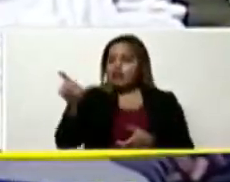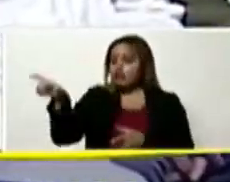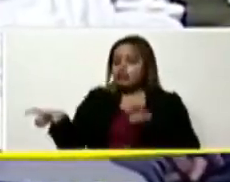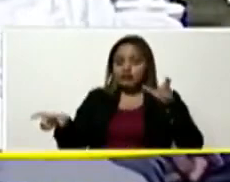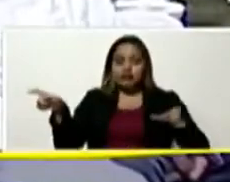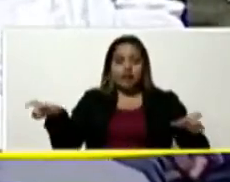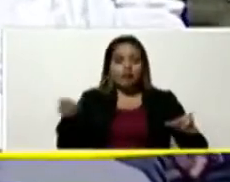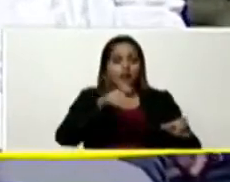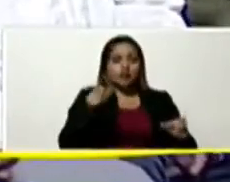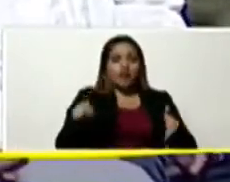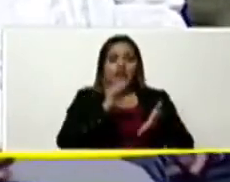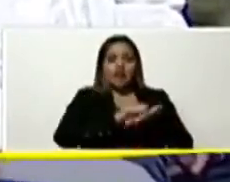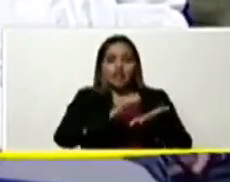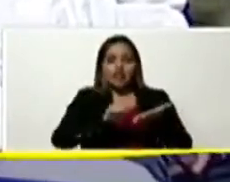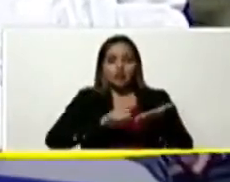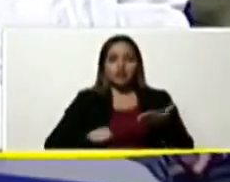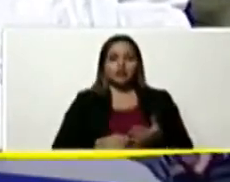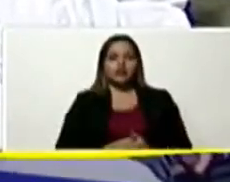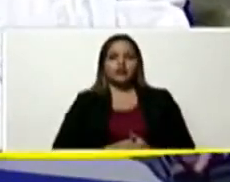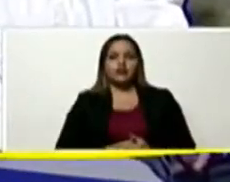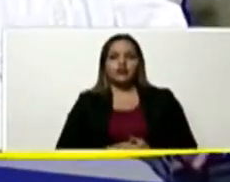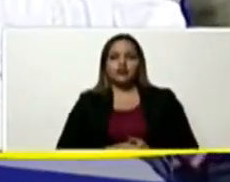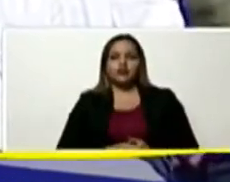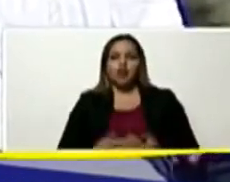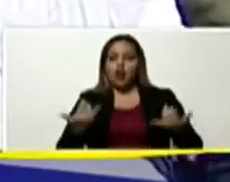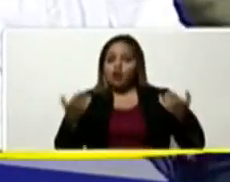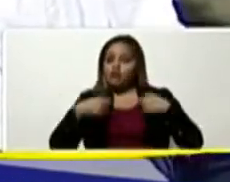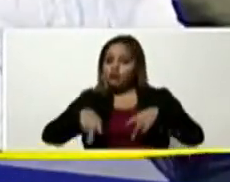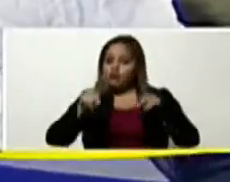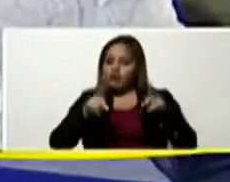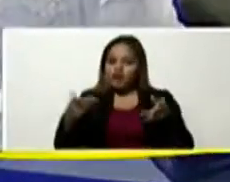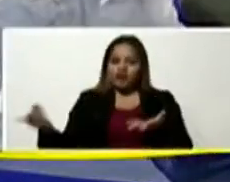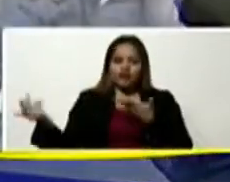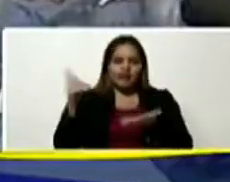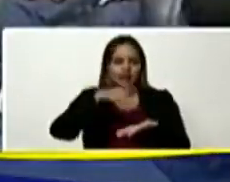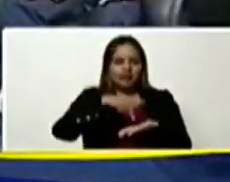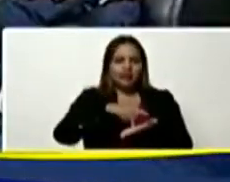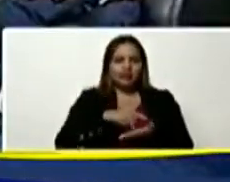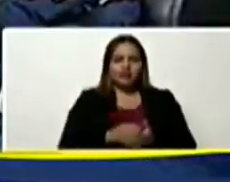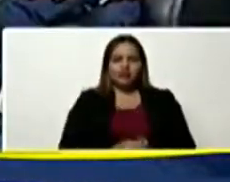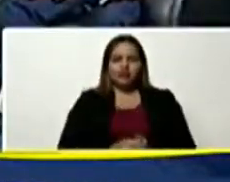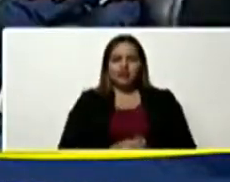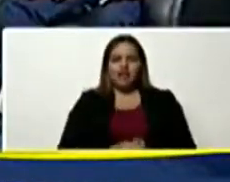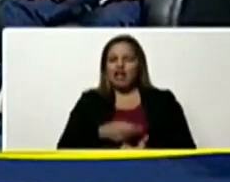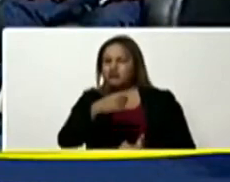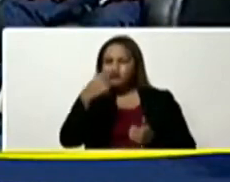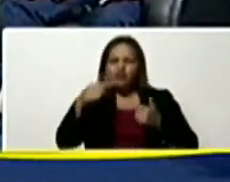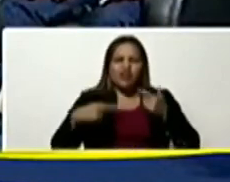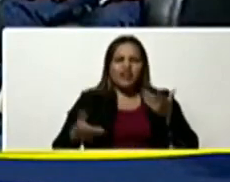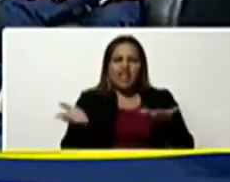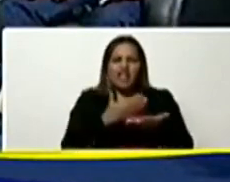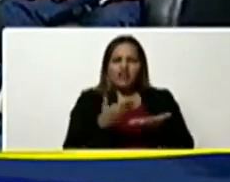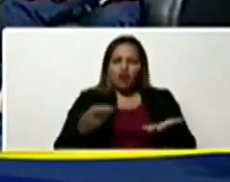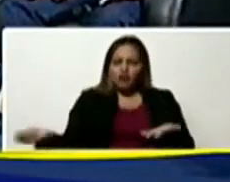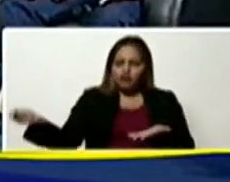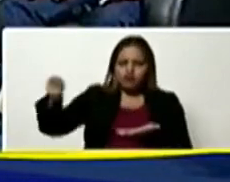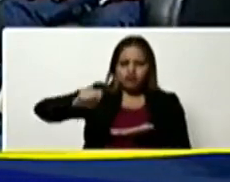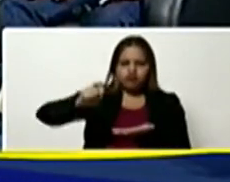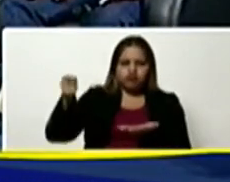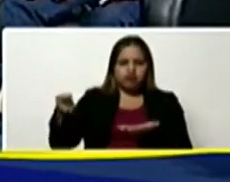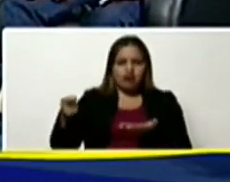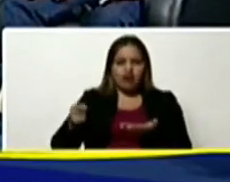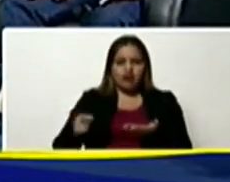varios escritores, varios autores. Vamos a aprovecharlos, ¿verdad? Aquí tenemos varios libros que vamos a bautizar el día de